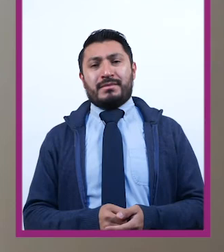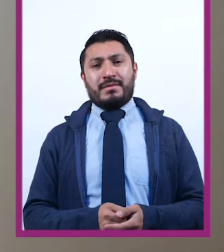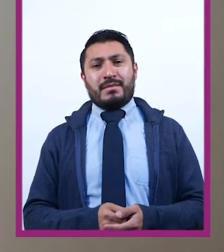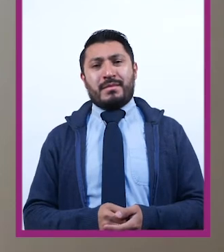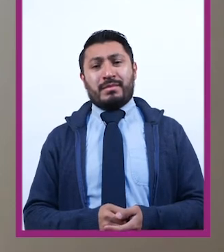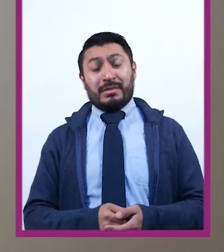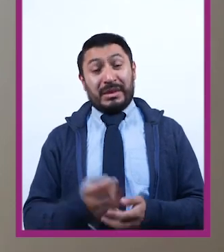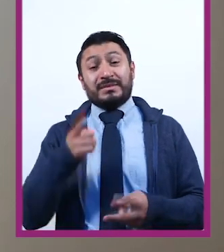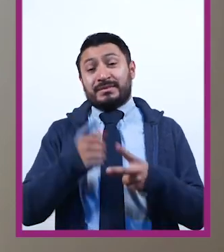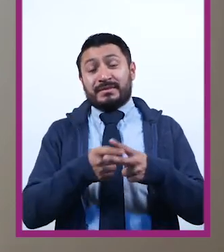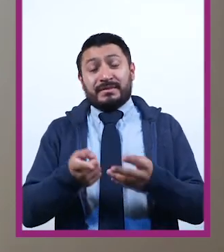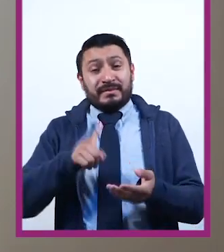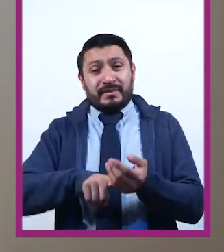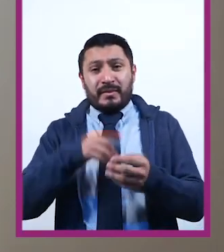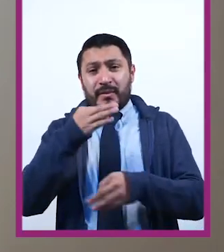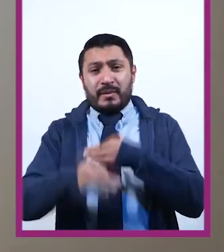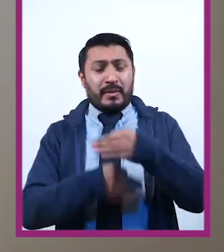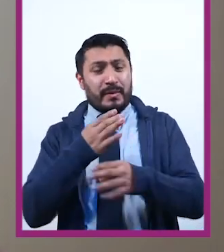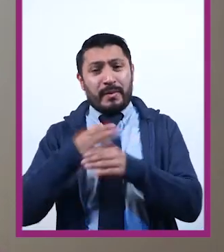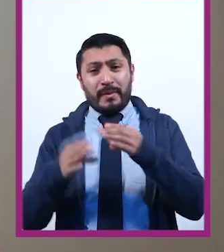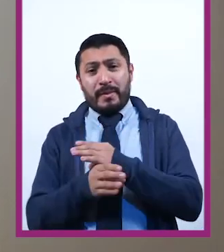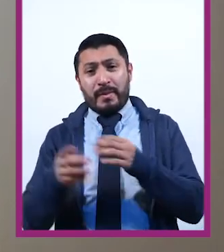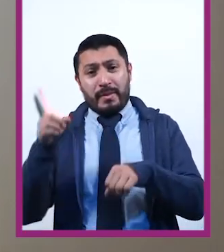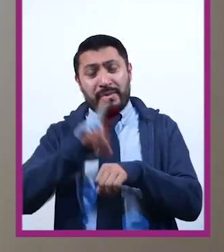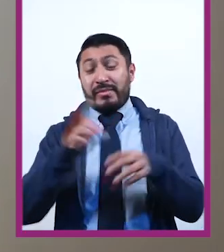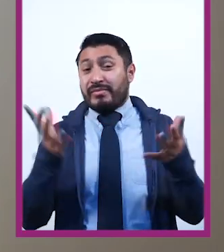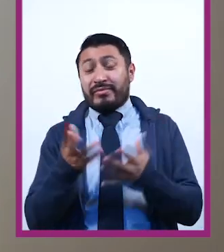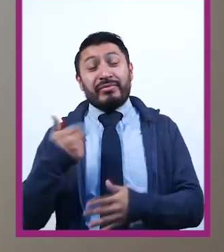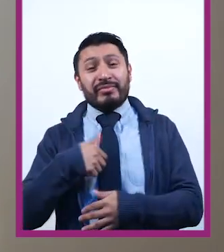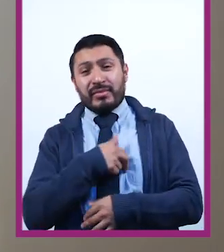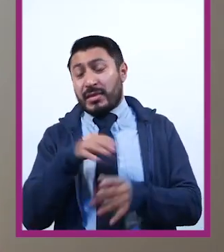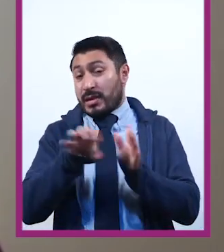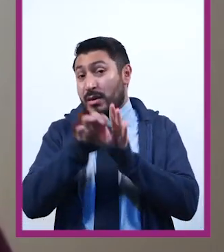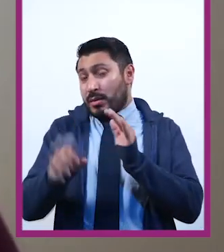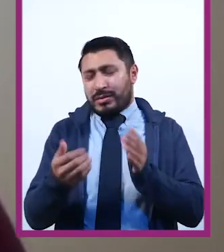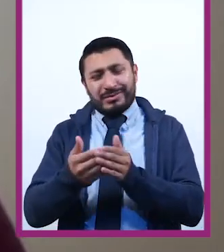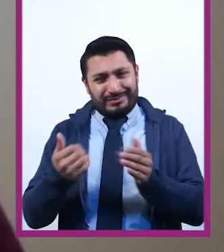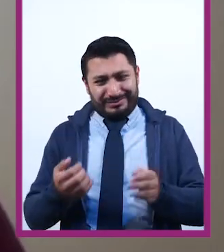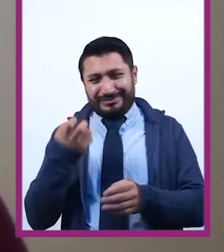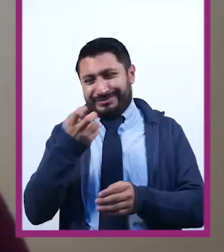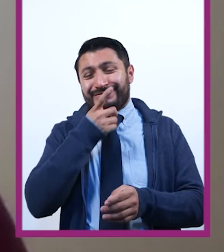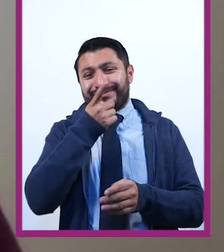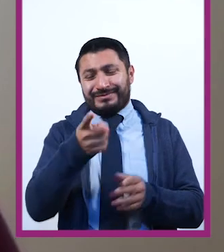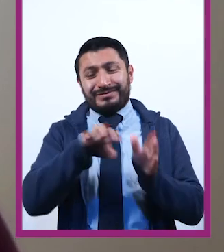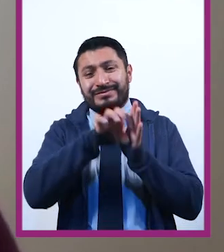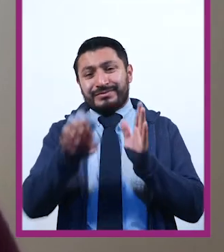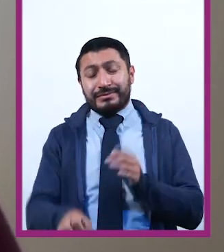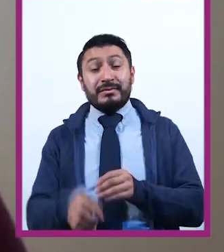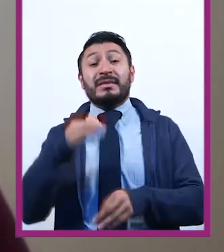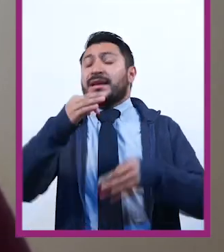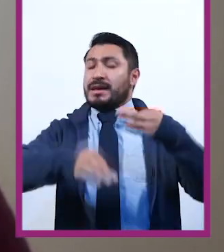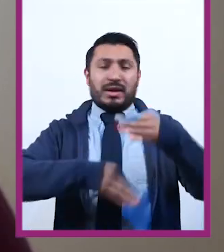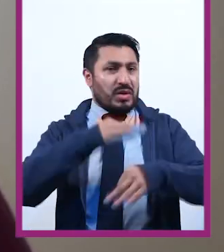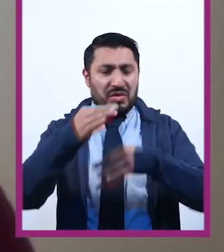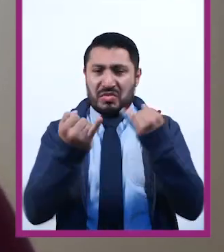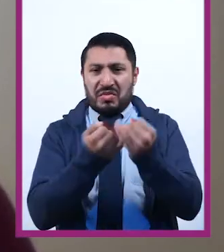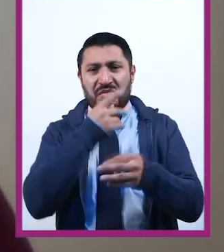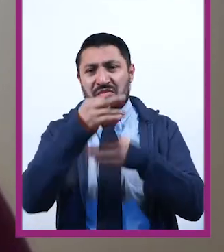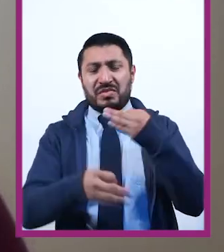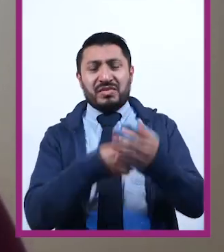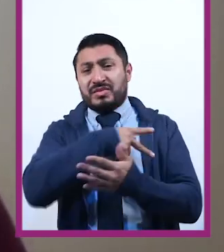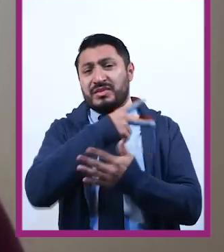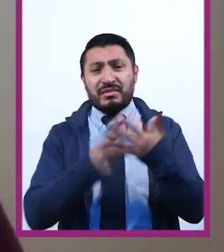Pues está en todo lo que hacemos diario, pues como el ejemplo que le comenté hace un momento, toda la